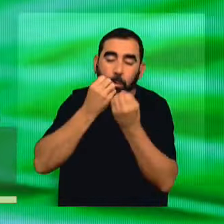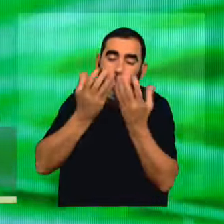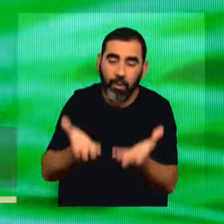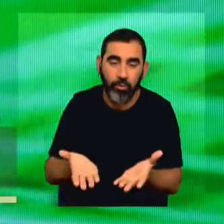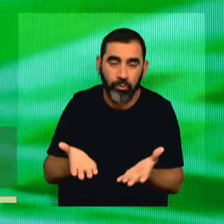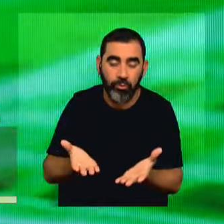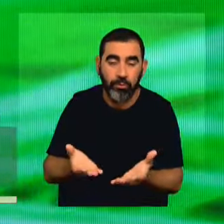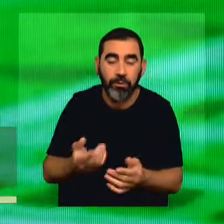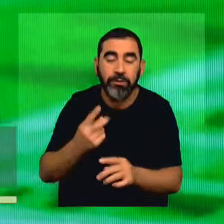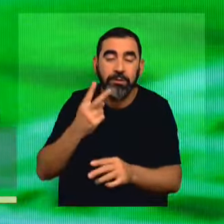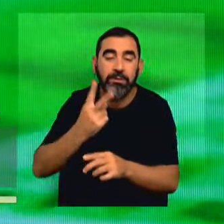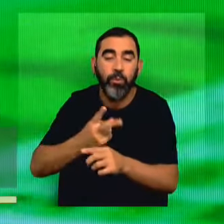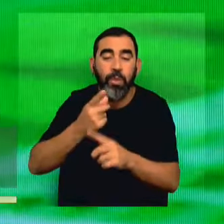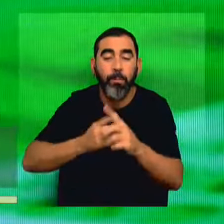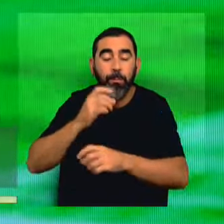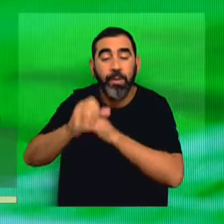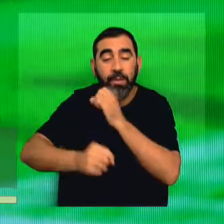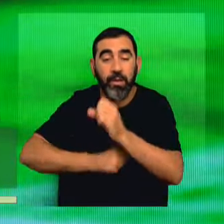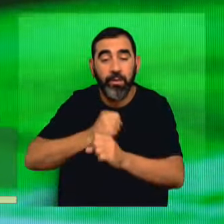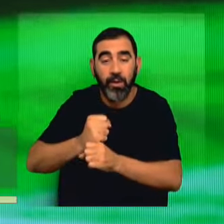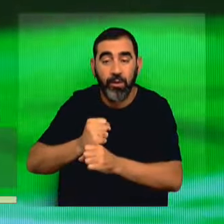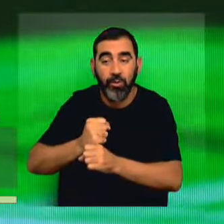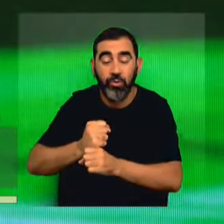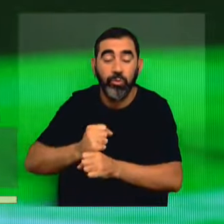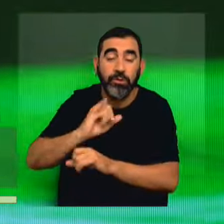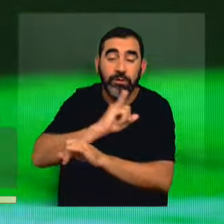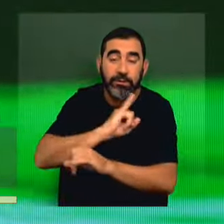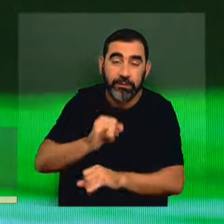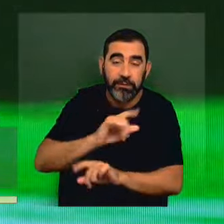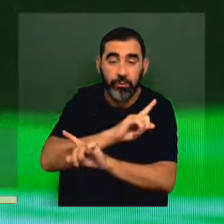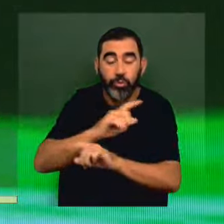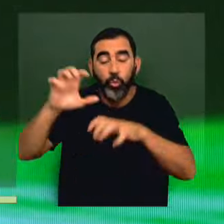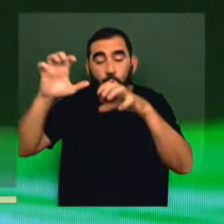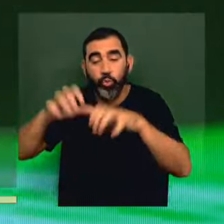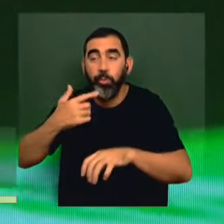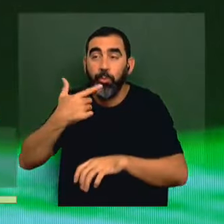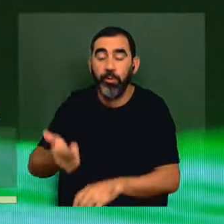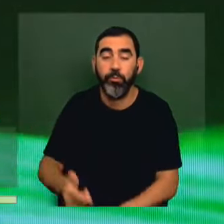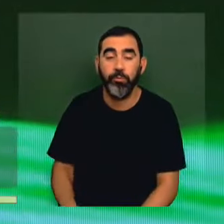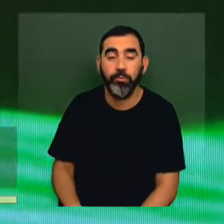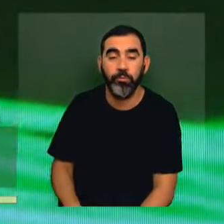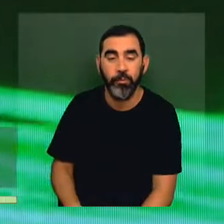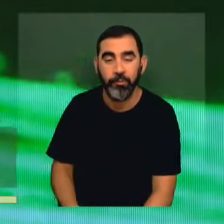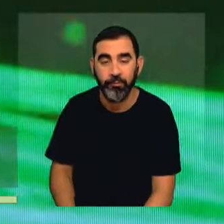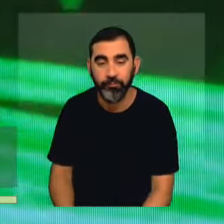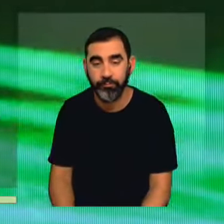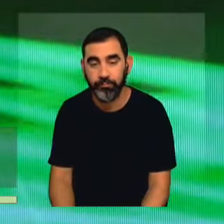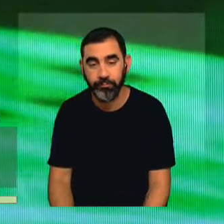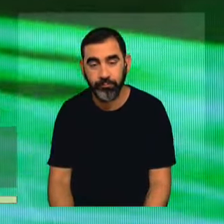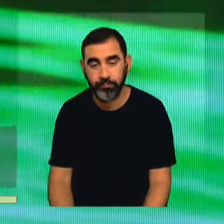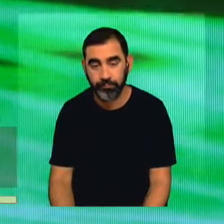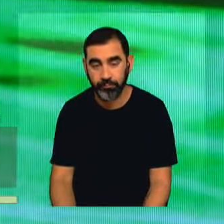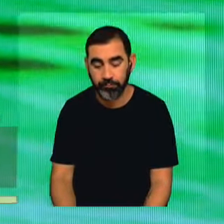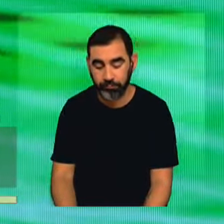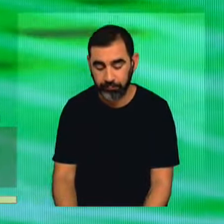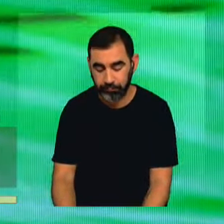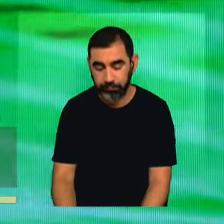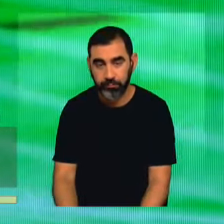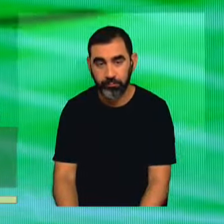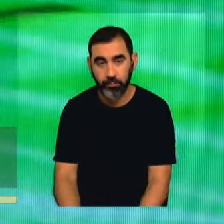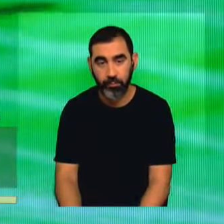segundo semestre de del de este año vamos a tener un fenómeno de la nía pero todos los modelos realmente apuntan a eso